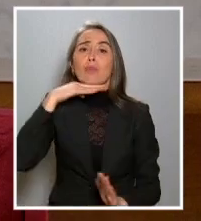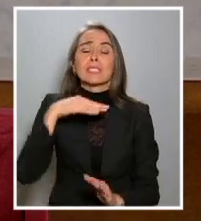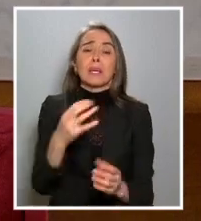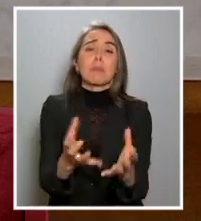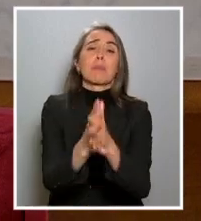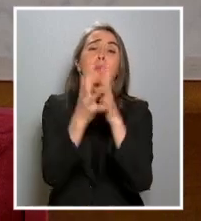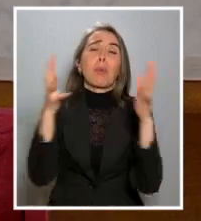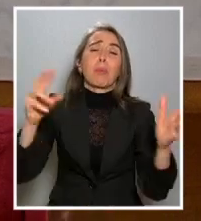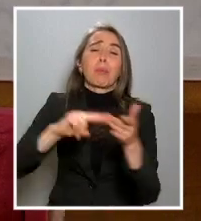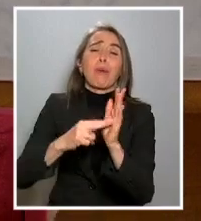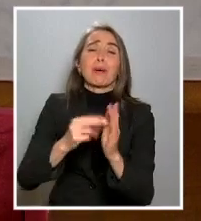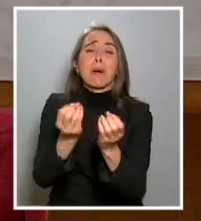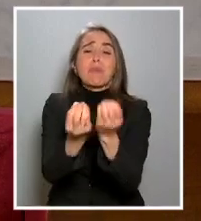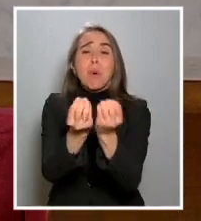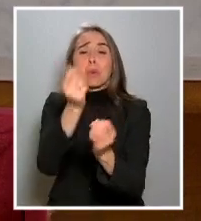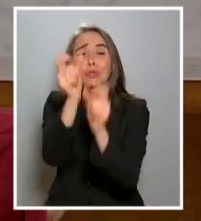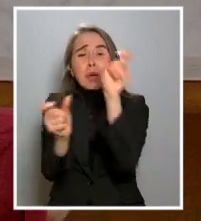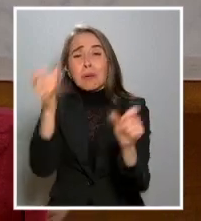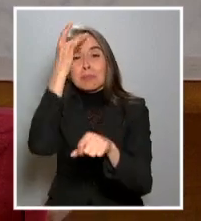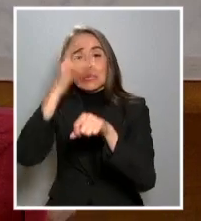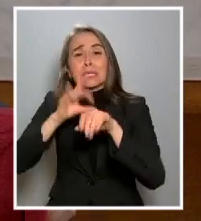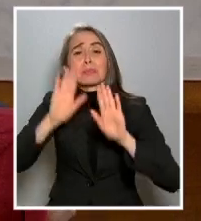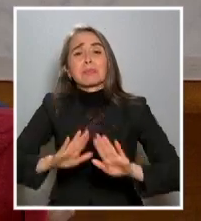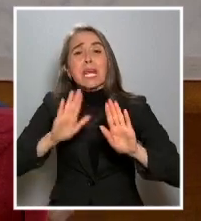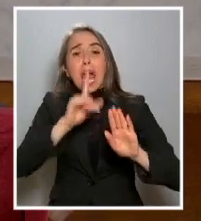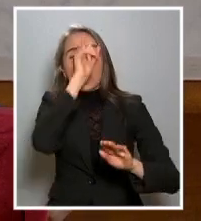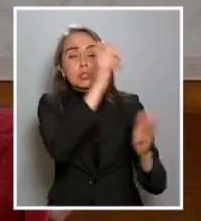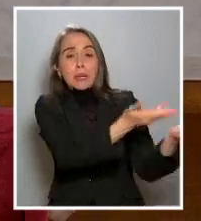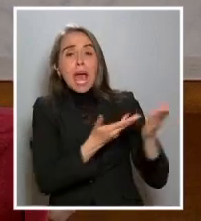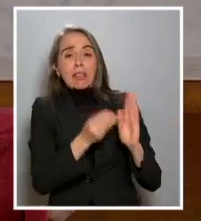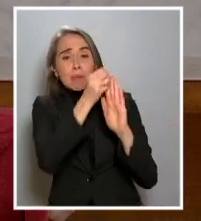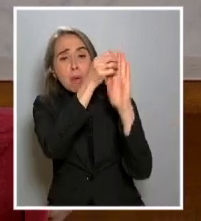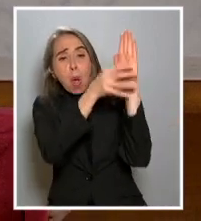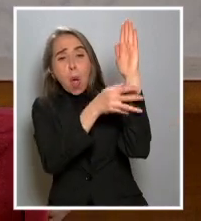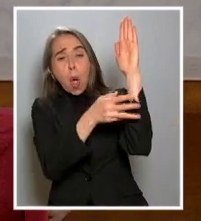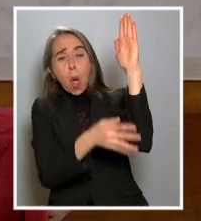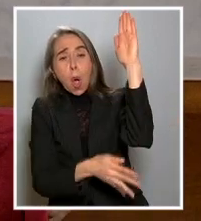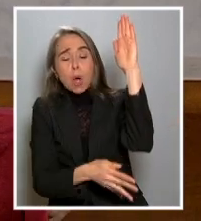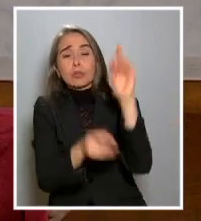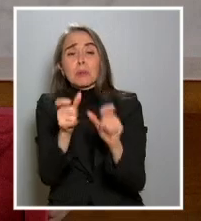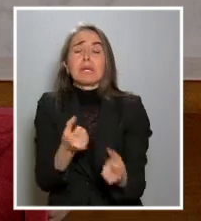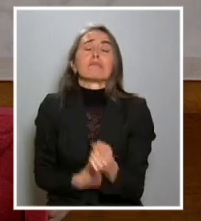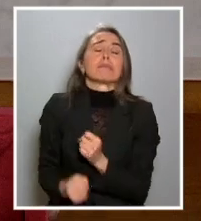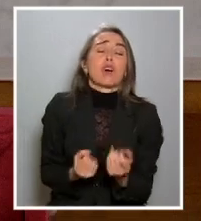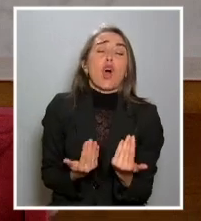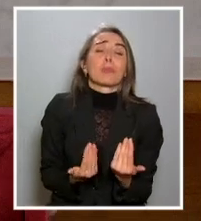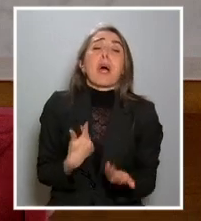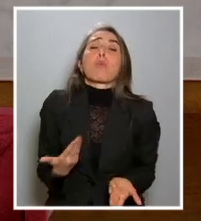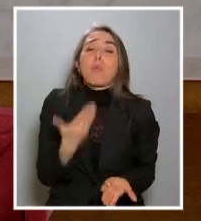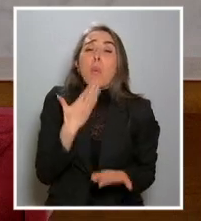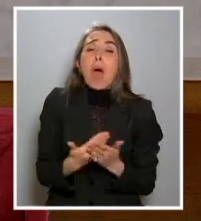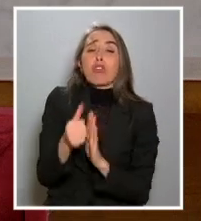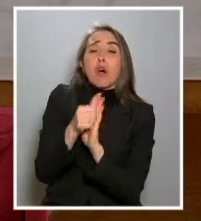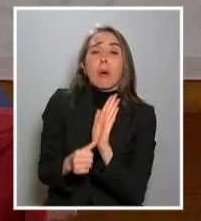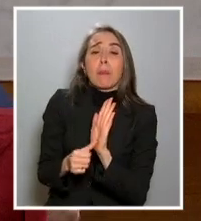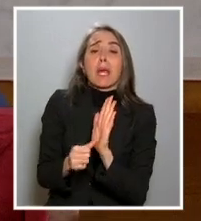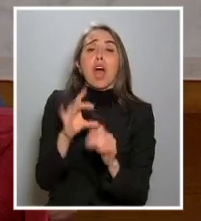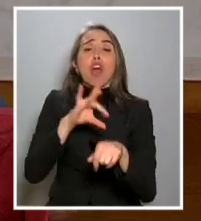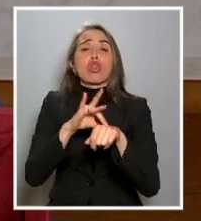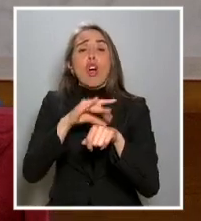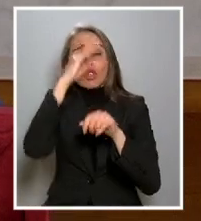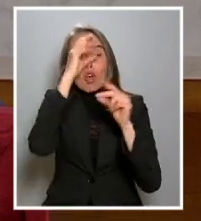magnitud del problema de las listas de espera y, por sobre todo, para la angustia de quien sigue esperando una operación o una atención de un